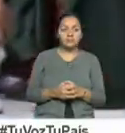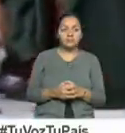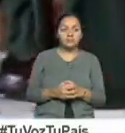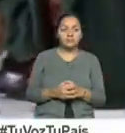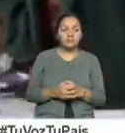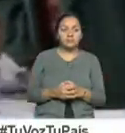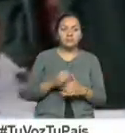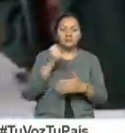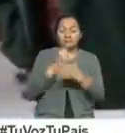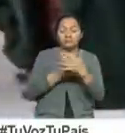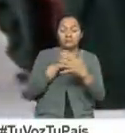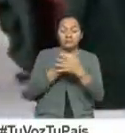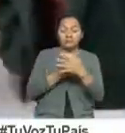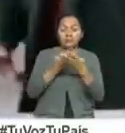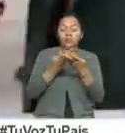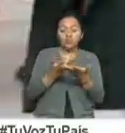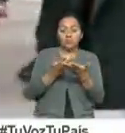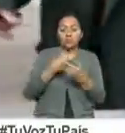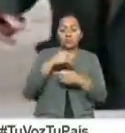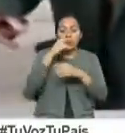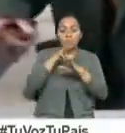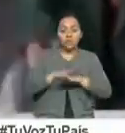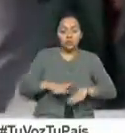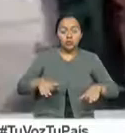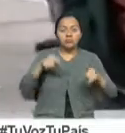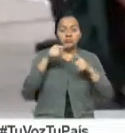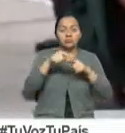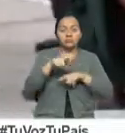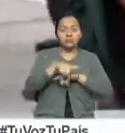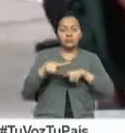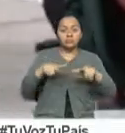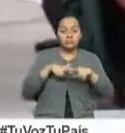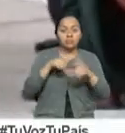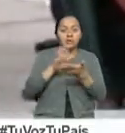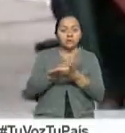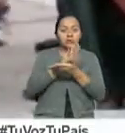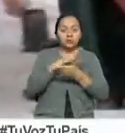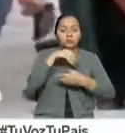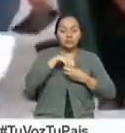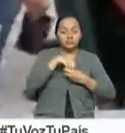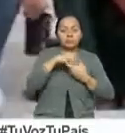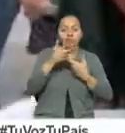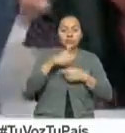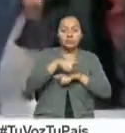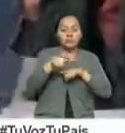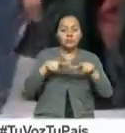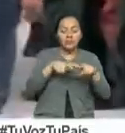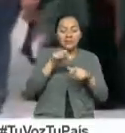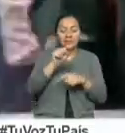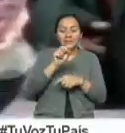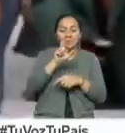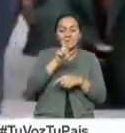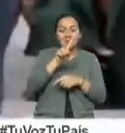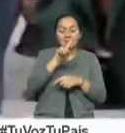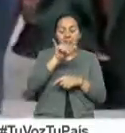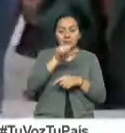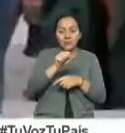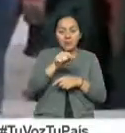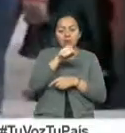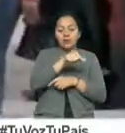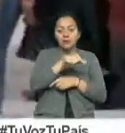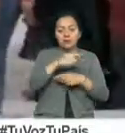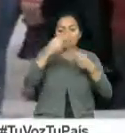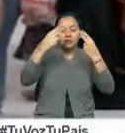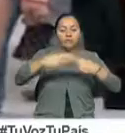Protestas en Serbia por la presencia de niños refugiados en las escuelas. En Adasepsi, un pueblo con un campo de refugiados en la frontera de Serbia